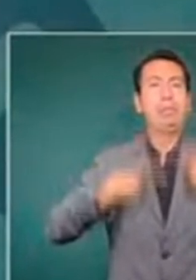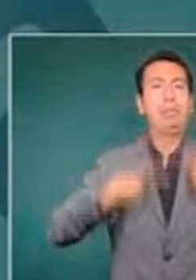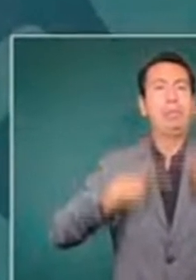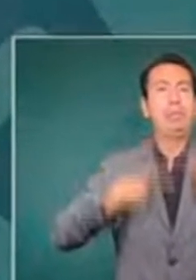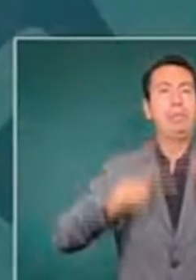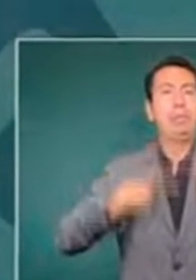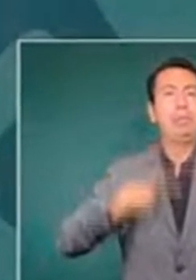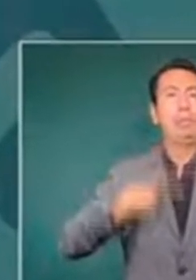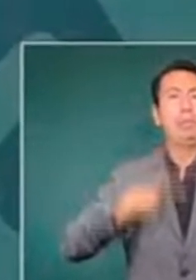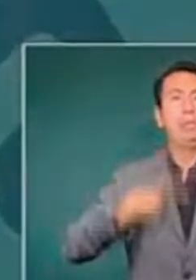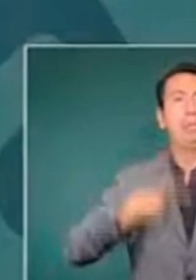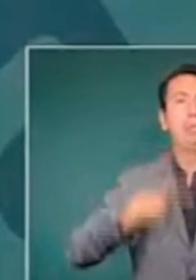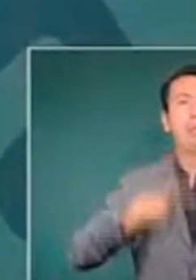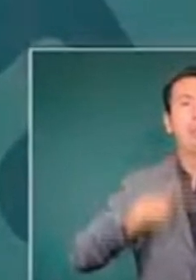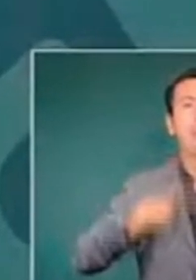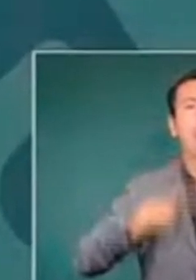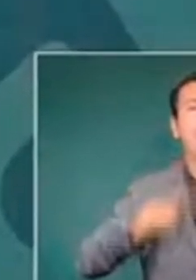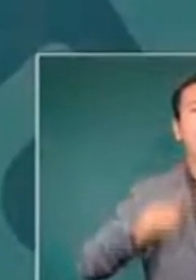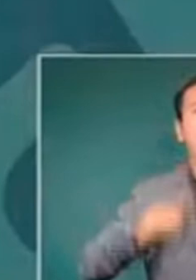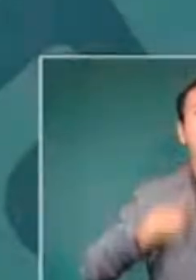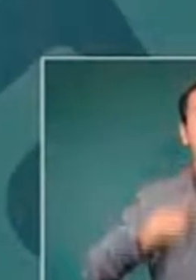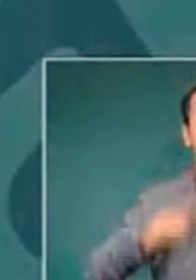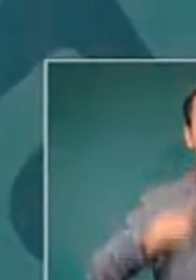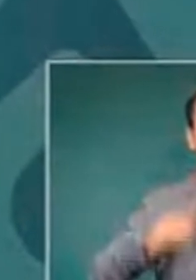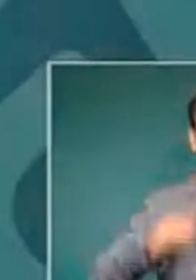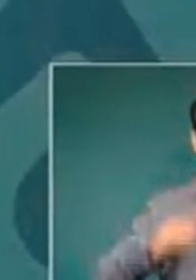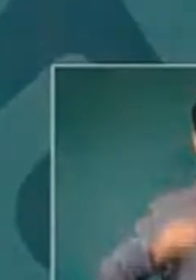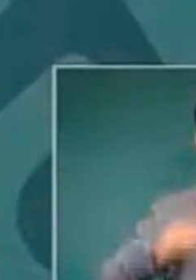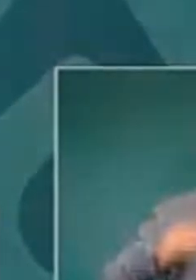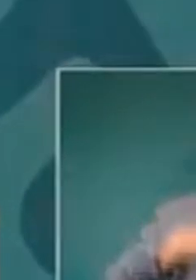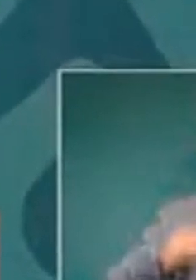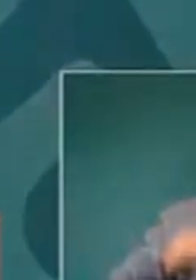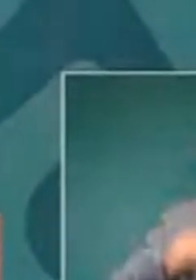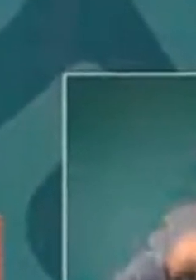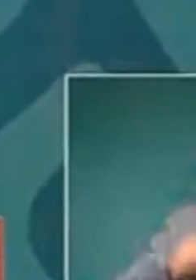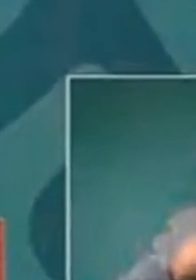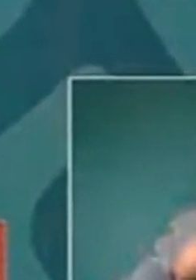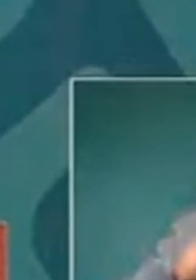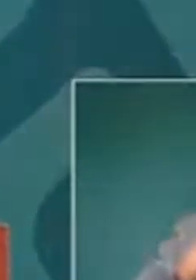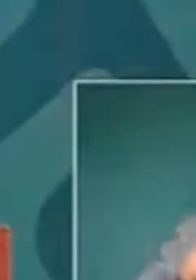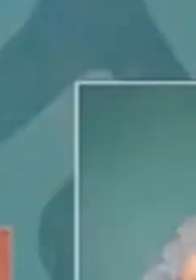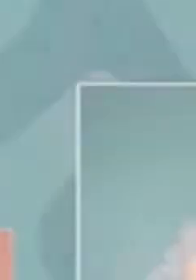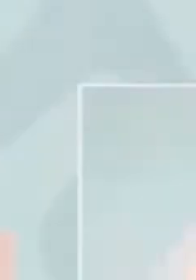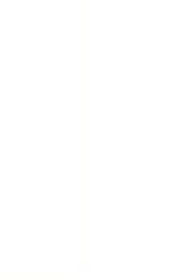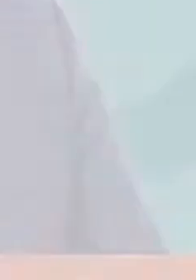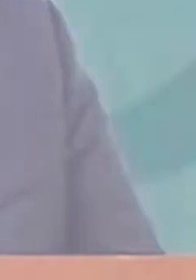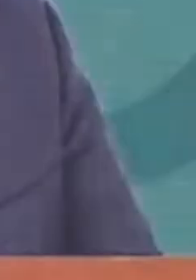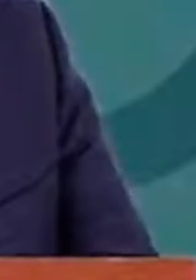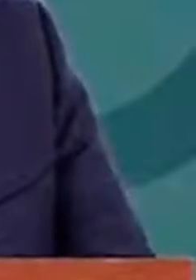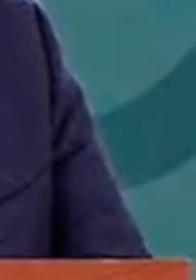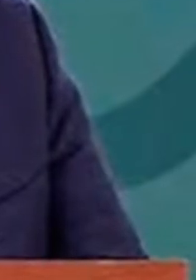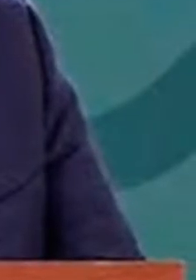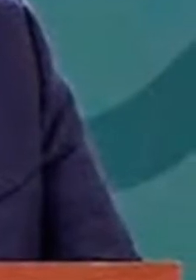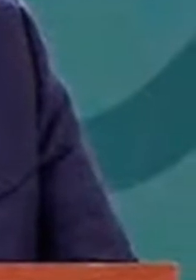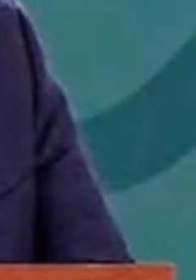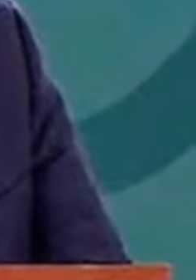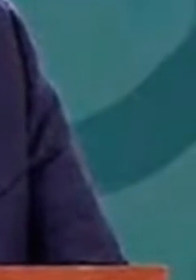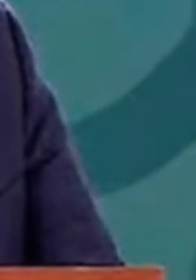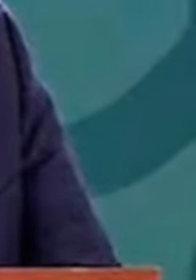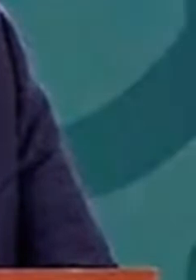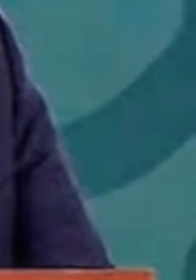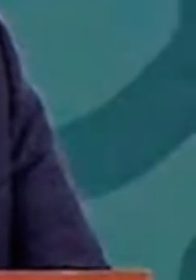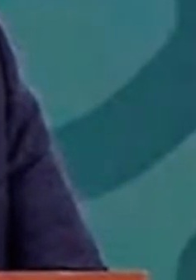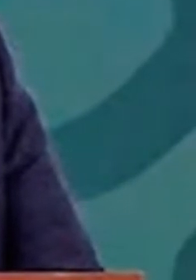de seguridad que solo puede resolverse con unidad y coordinación de todas las fuerzas de seguridad pública y los tres órdenes